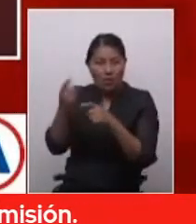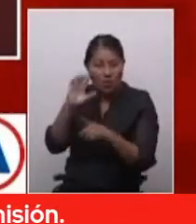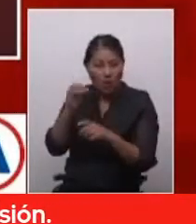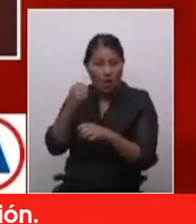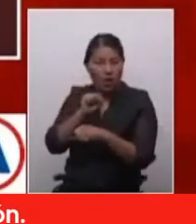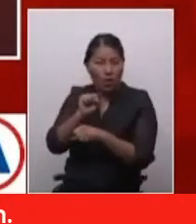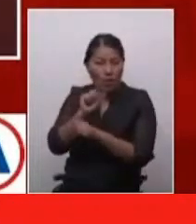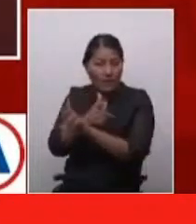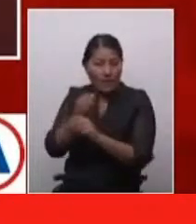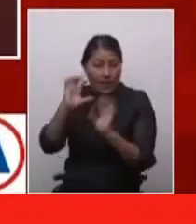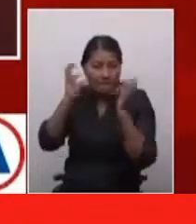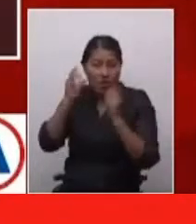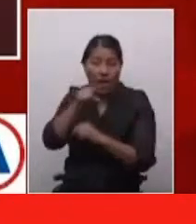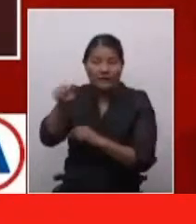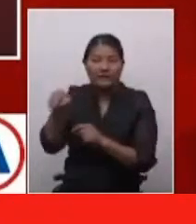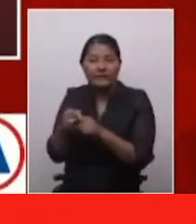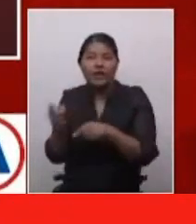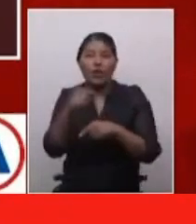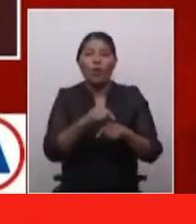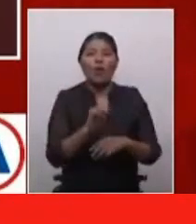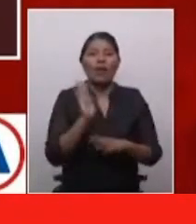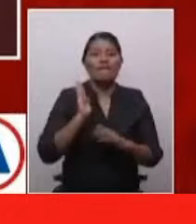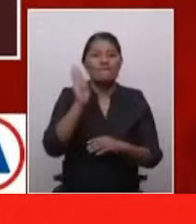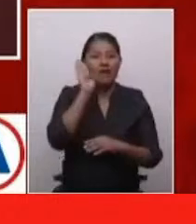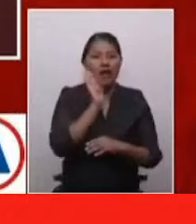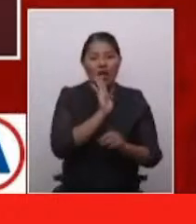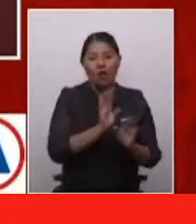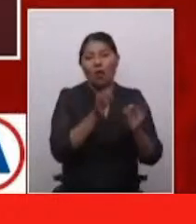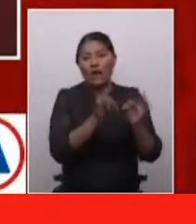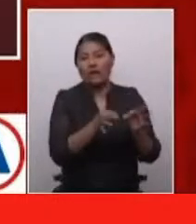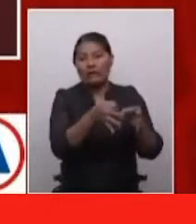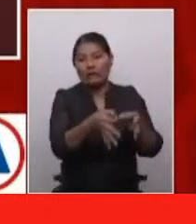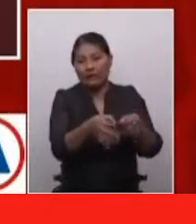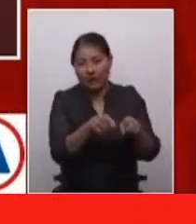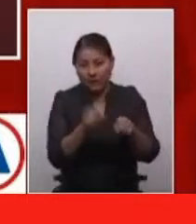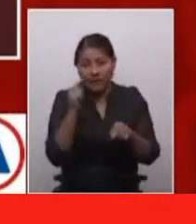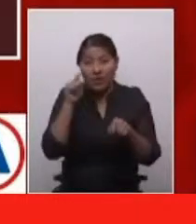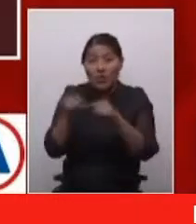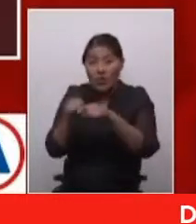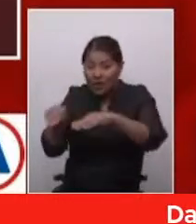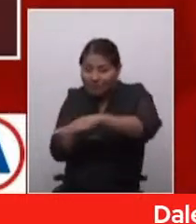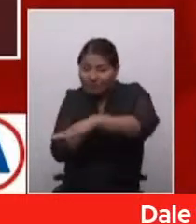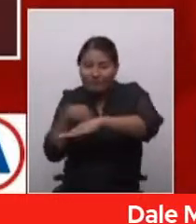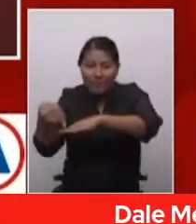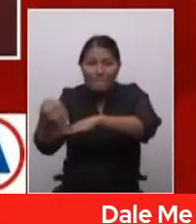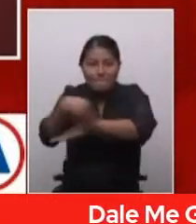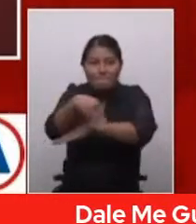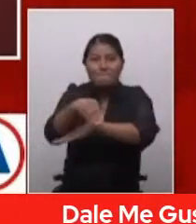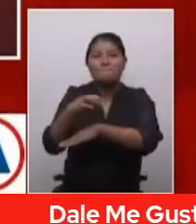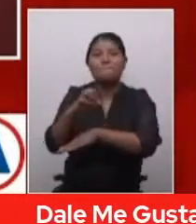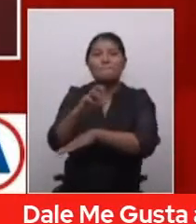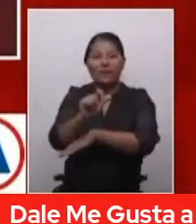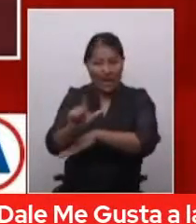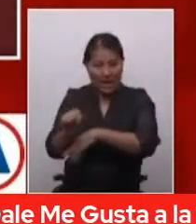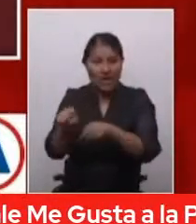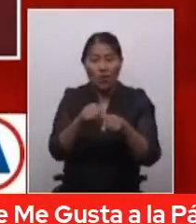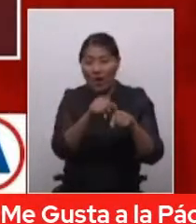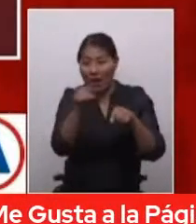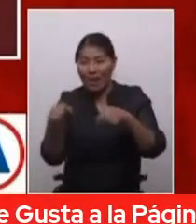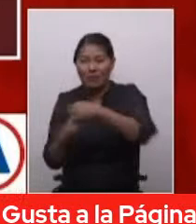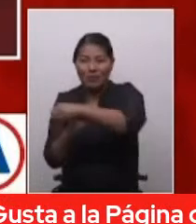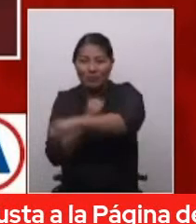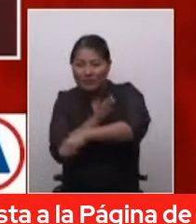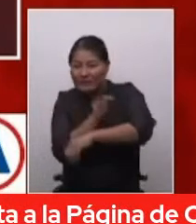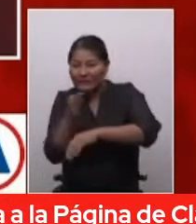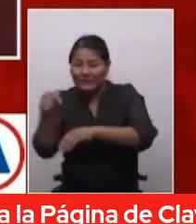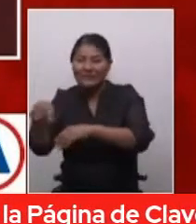Miraflores y se ha quedado lamentablemente en Barranco, y también la Ramiro Prialé, que debería llegar al puente Los Ángeles. Son obras que lamentablemente